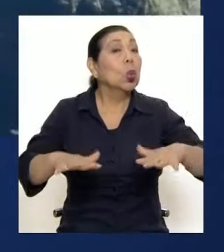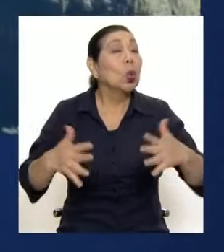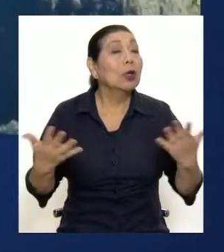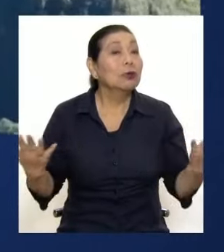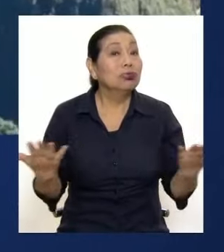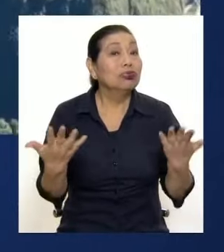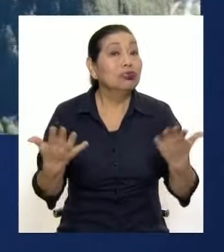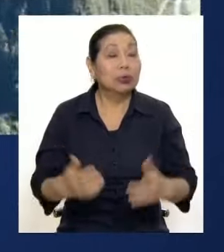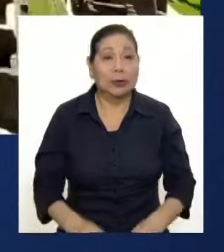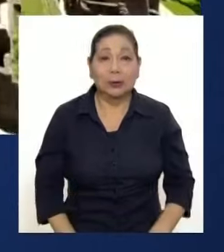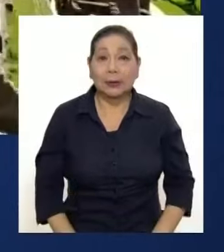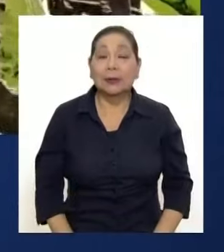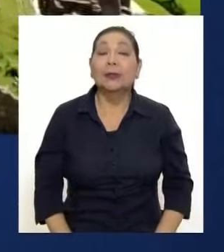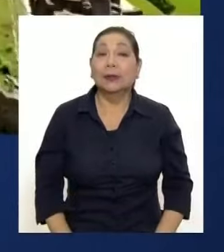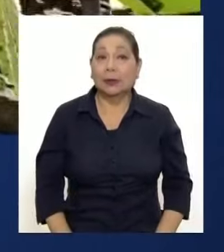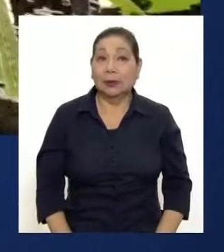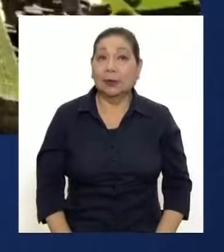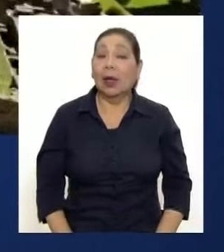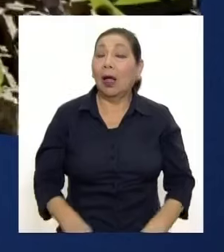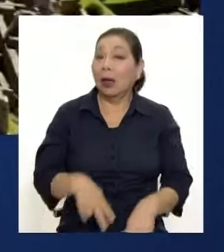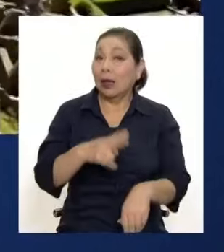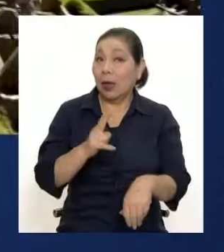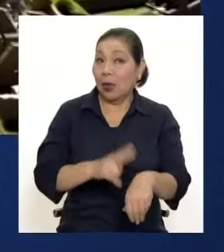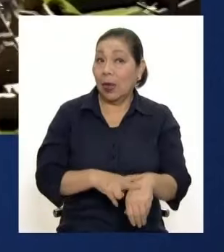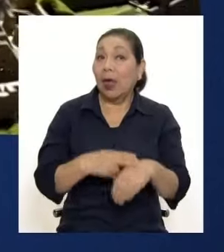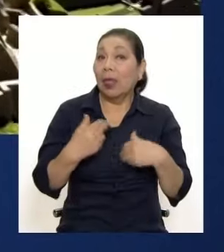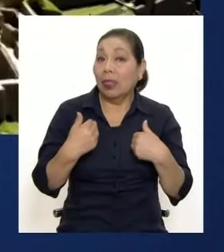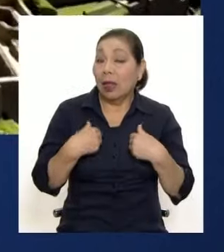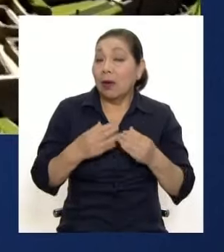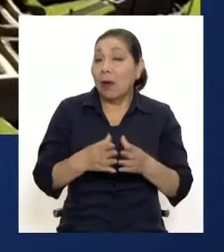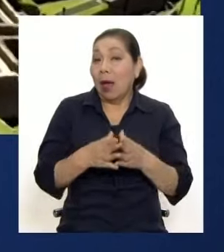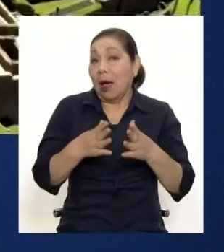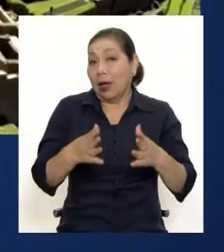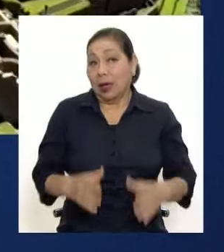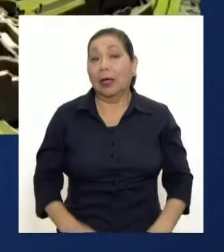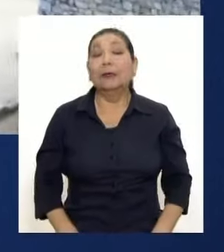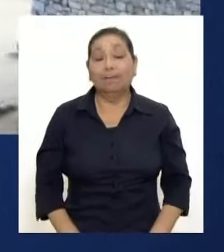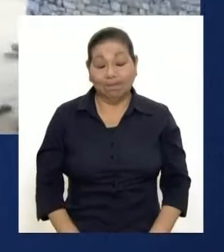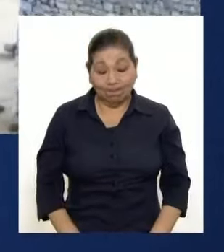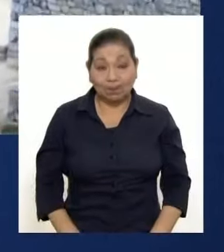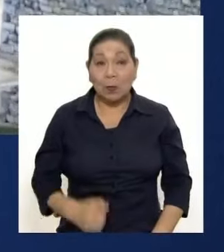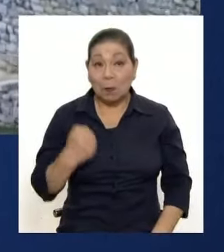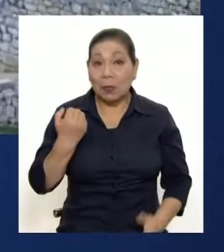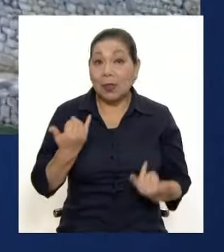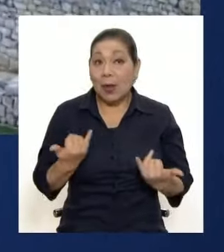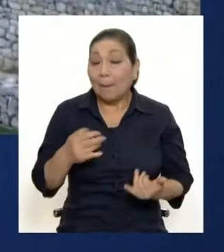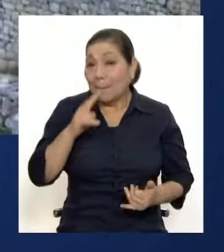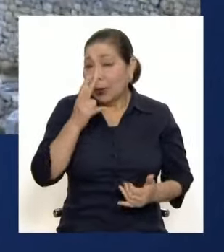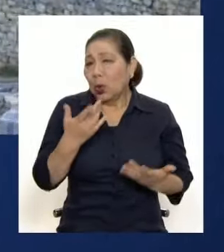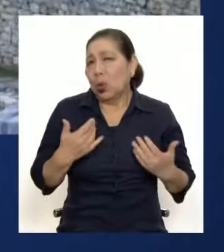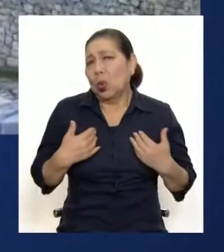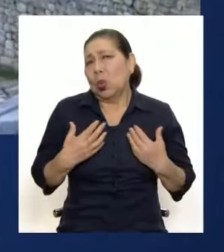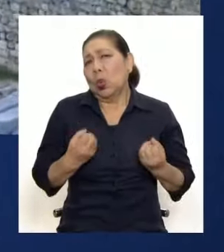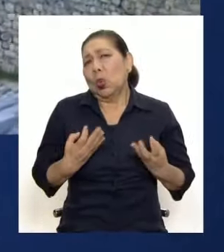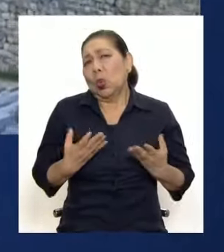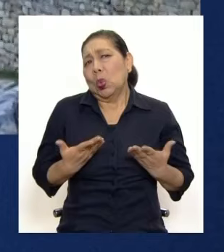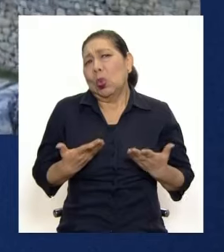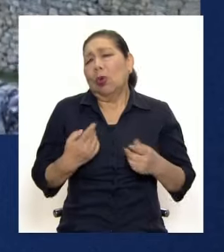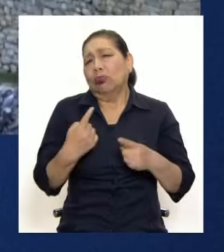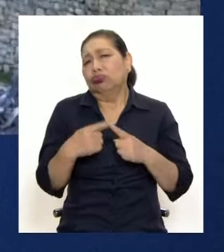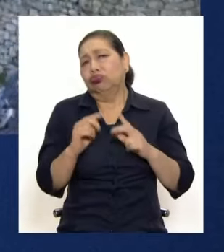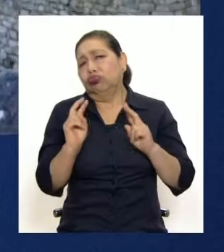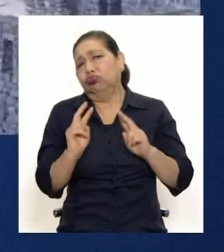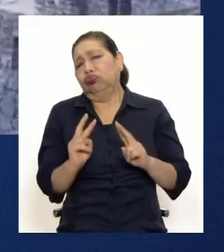el el la naturaleza tiene una gran potencia El Perú tiene muchas maneras de verse